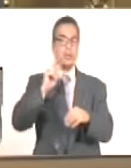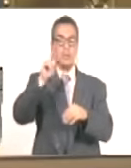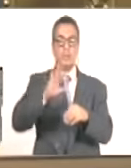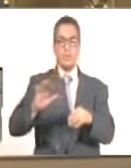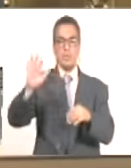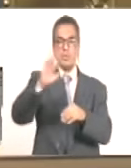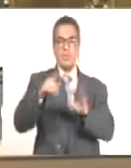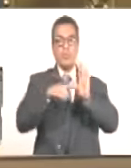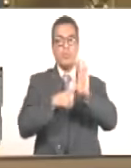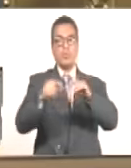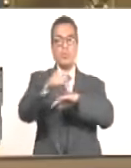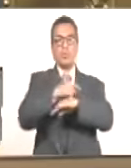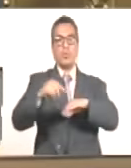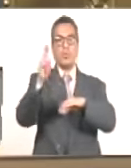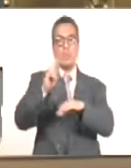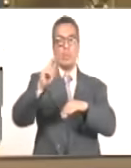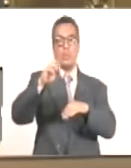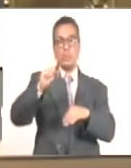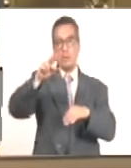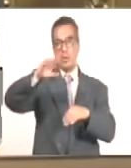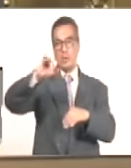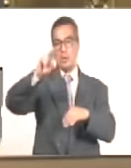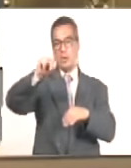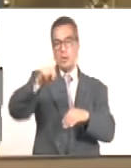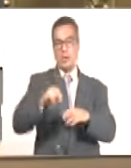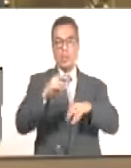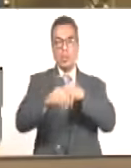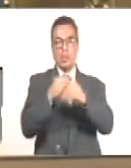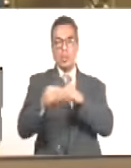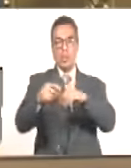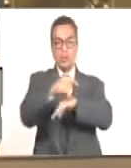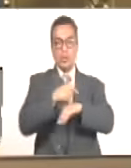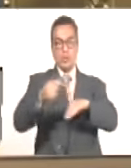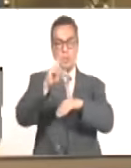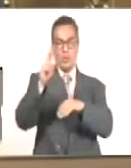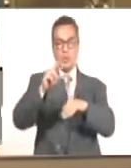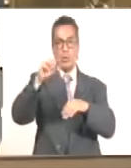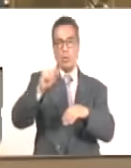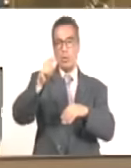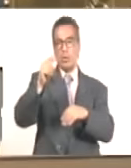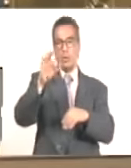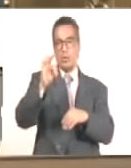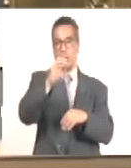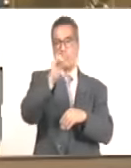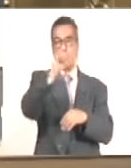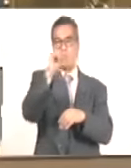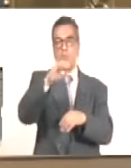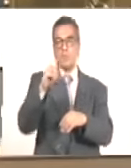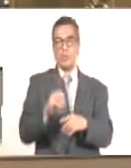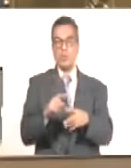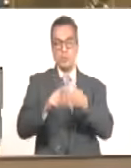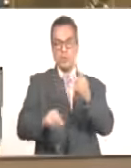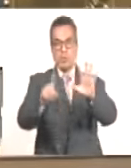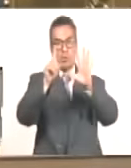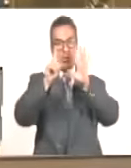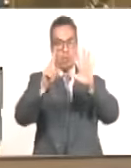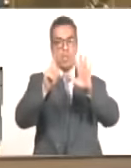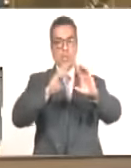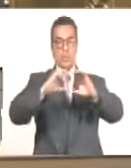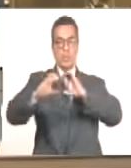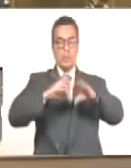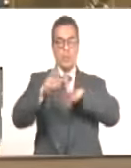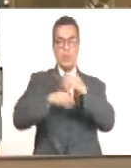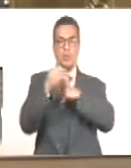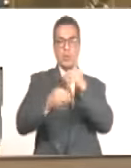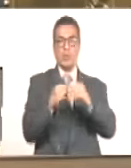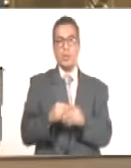Venezuela ante el gobierno de la República de Malí, concurrente ante el gobierno de la República de Burkina Faso. Sexto, comunicación